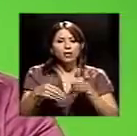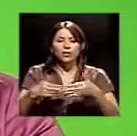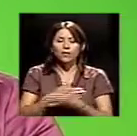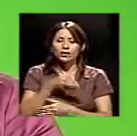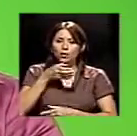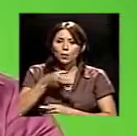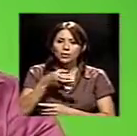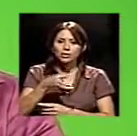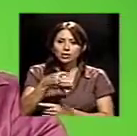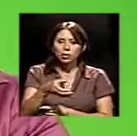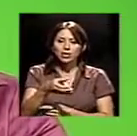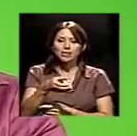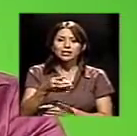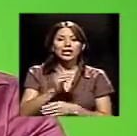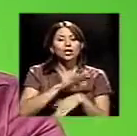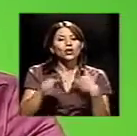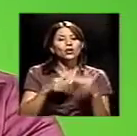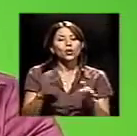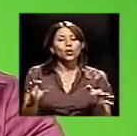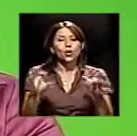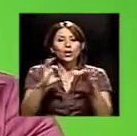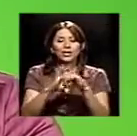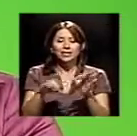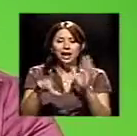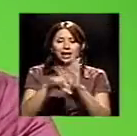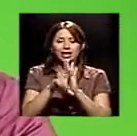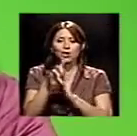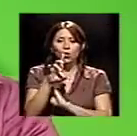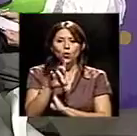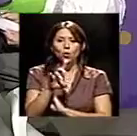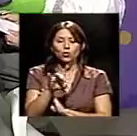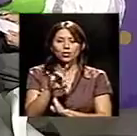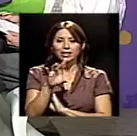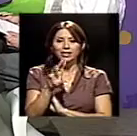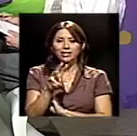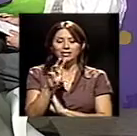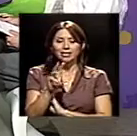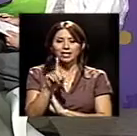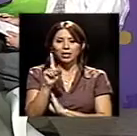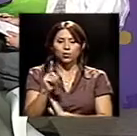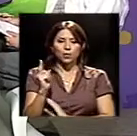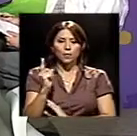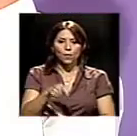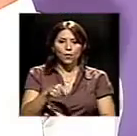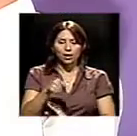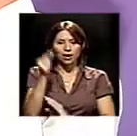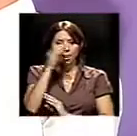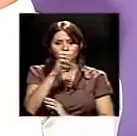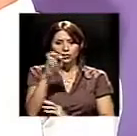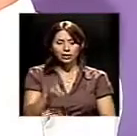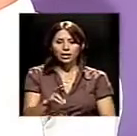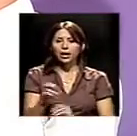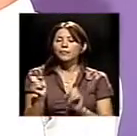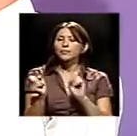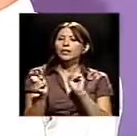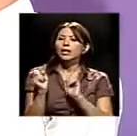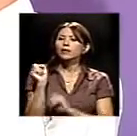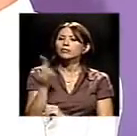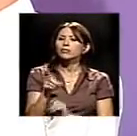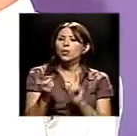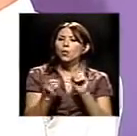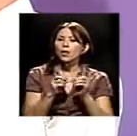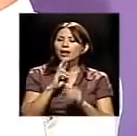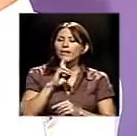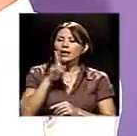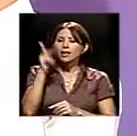y sobre todo lo que la ley 8661 le impone al Estado costarricense. ¿Cuál es la realidad política que tiene actualmente el Consejo